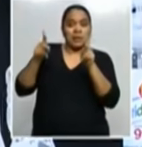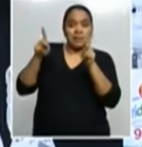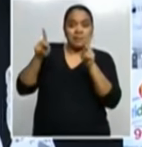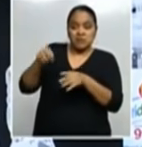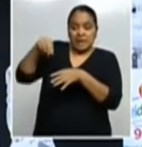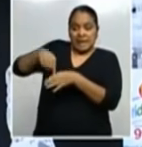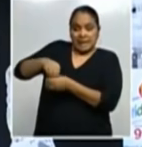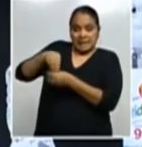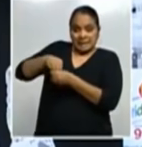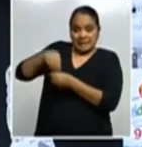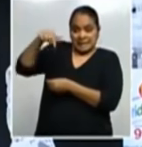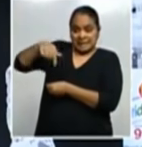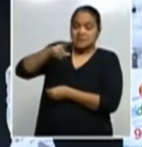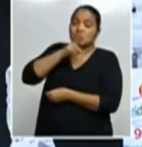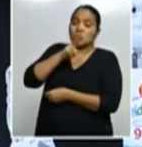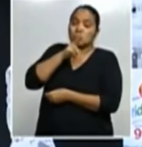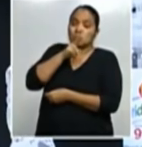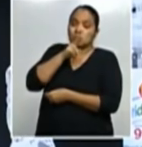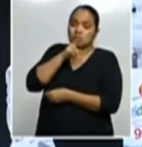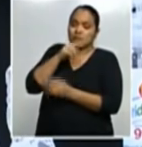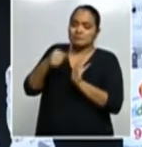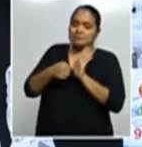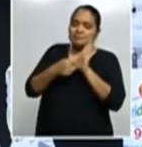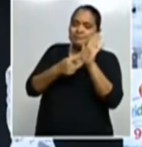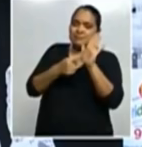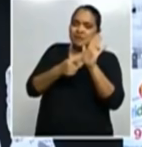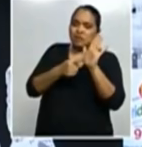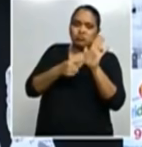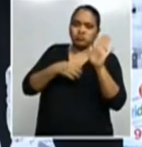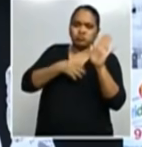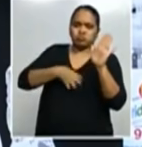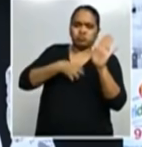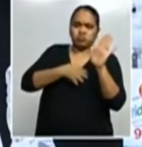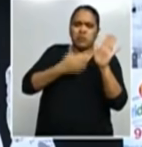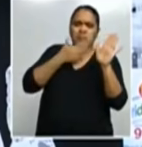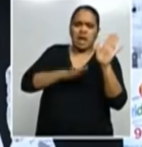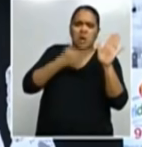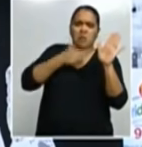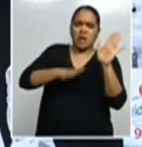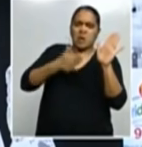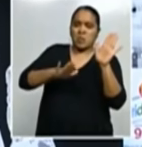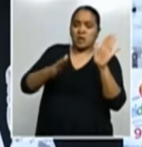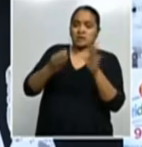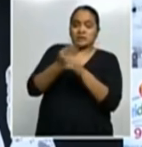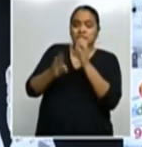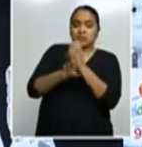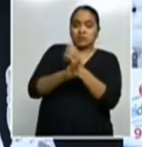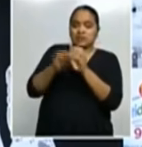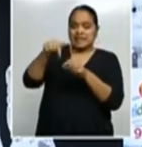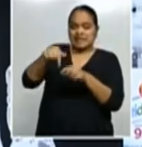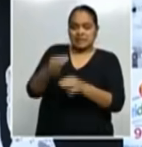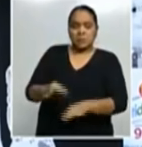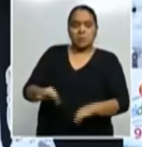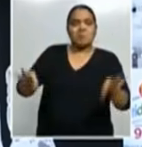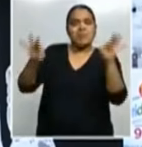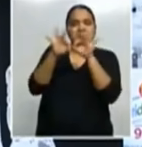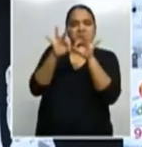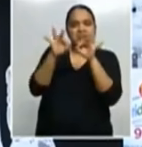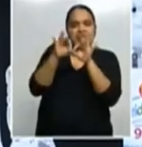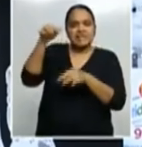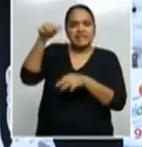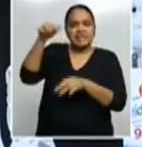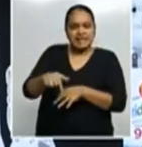van a reconocer y no, al final así es la democracia. Lo importante es que priorizamos el ser humano aquí y también hacer un